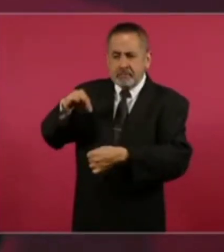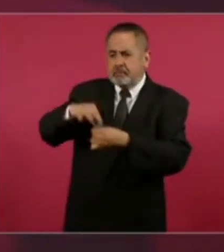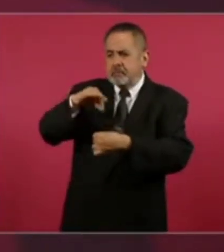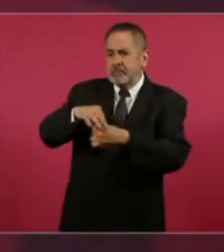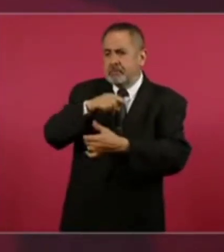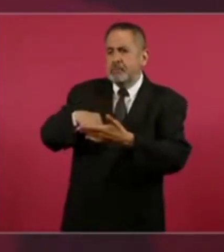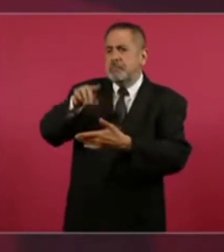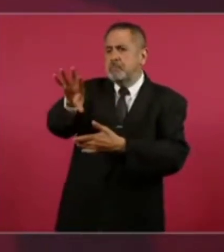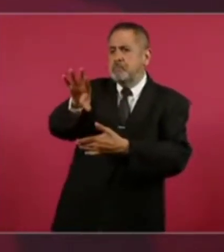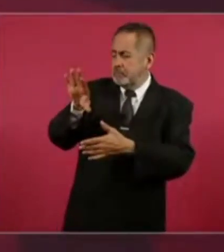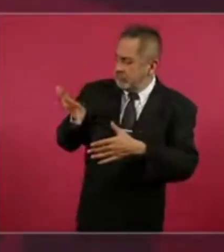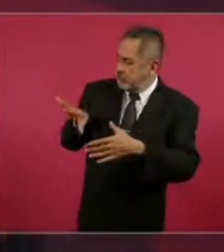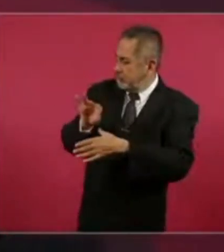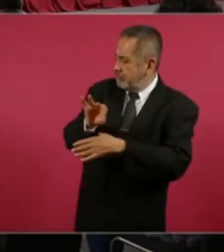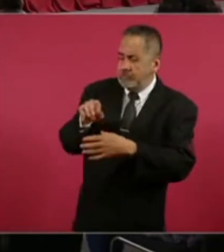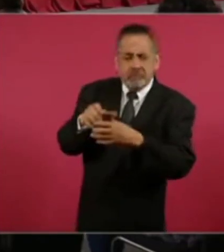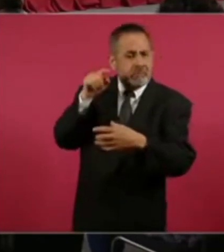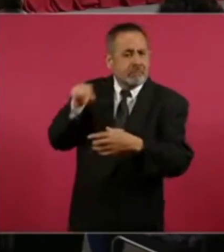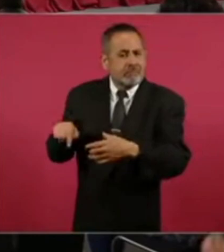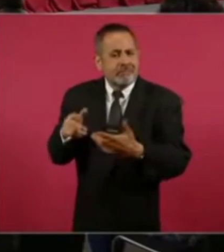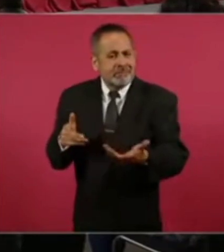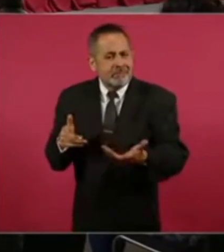y proteger los intereses